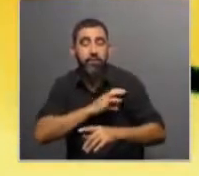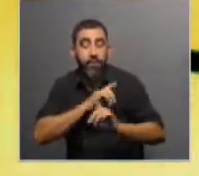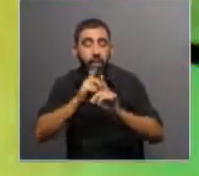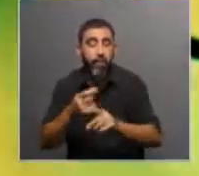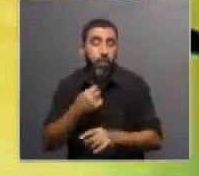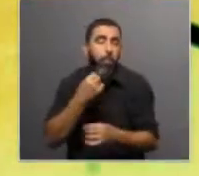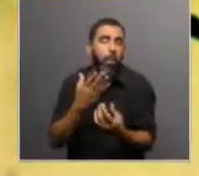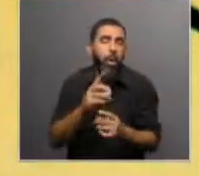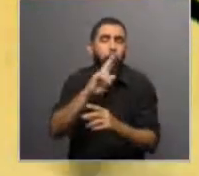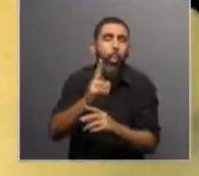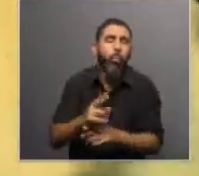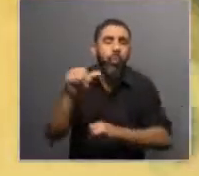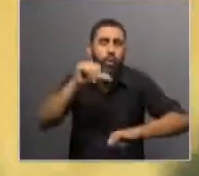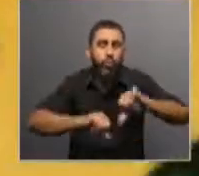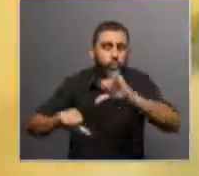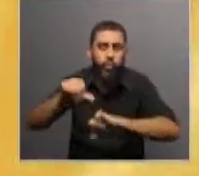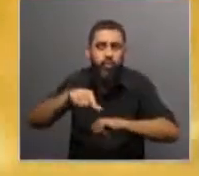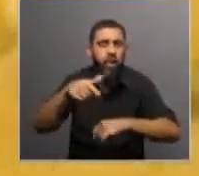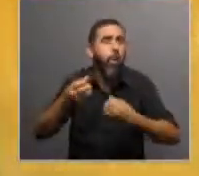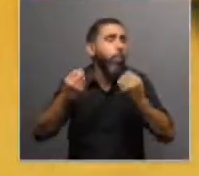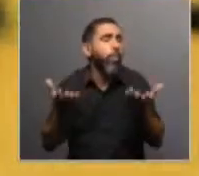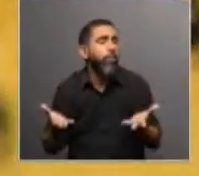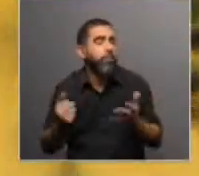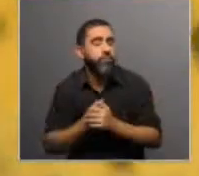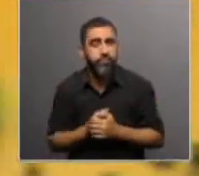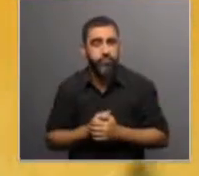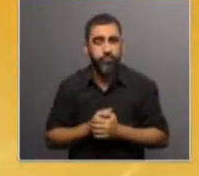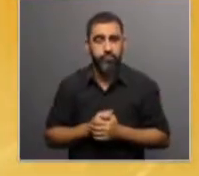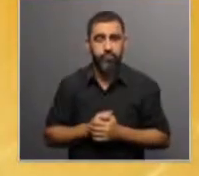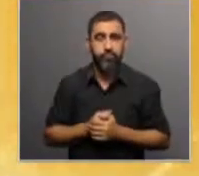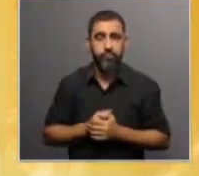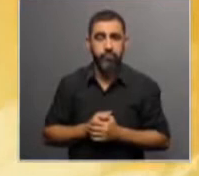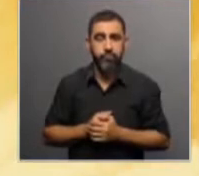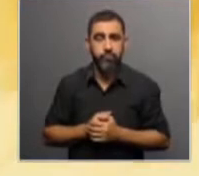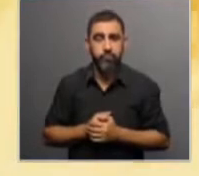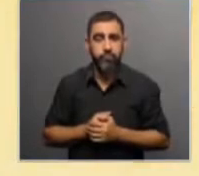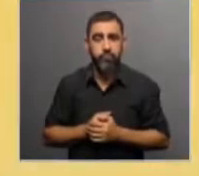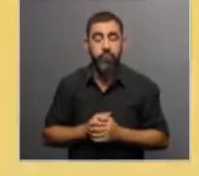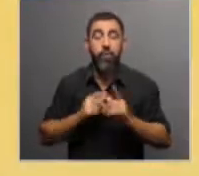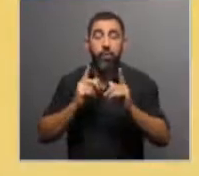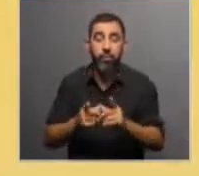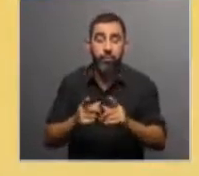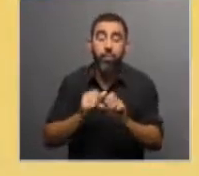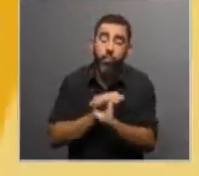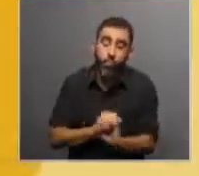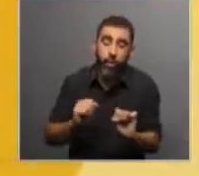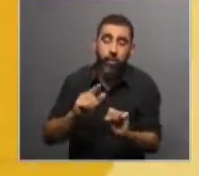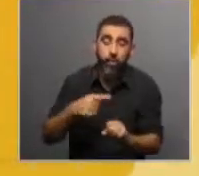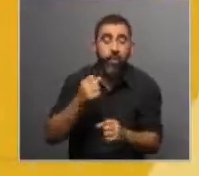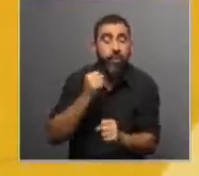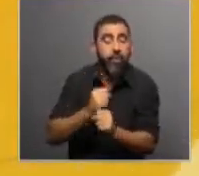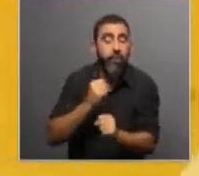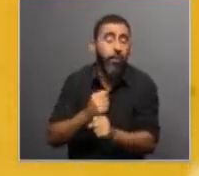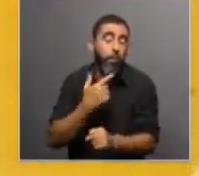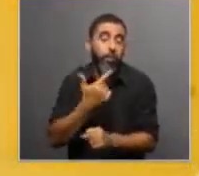¿por qué usamos tal y cual sustancia en los laboratorios de química? Claro. Y después de eso, bueno, poder pasar a hacer trabajos,